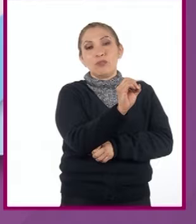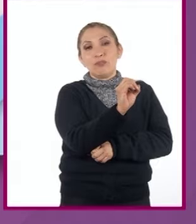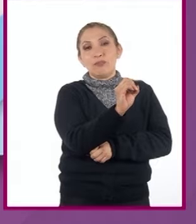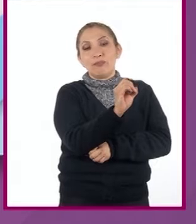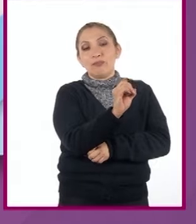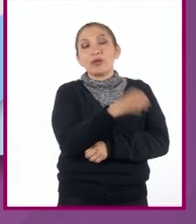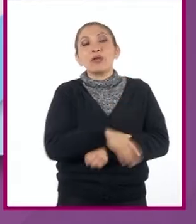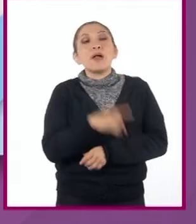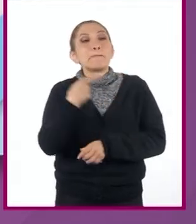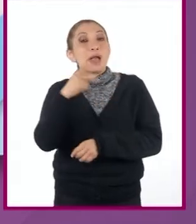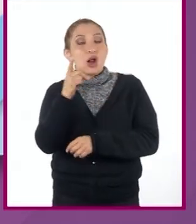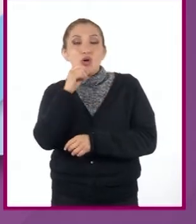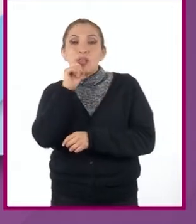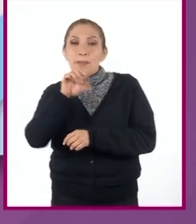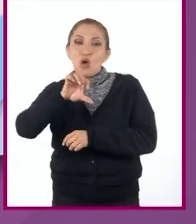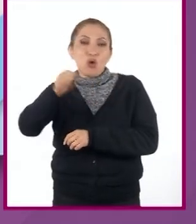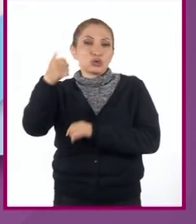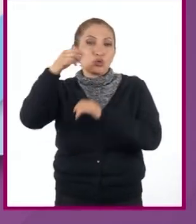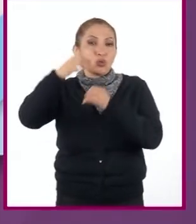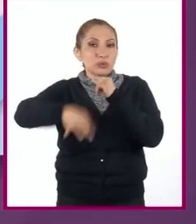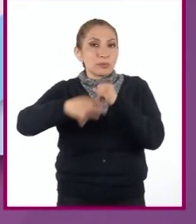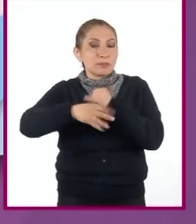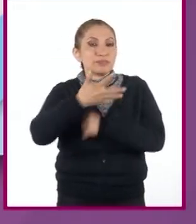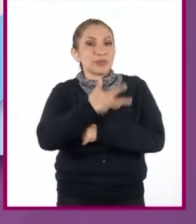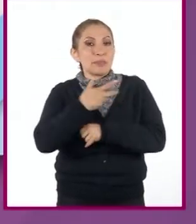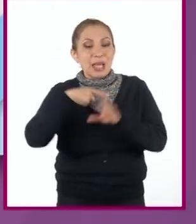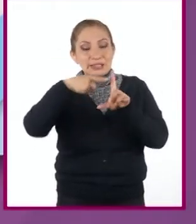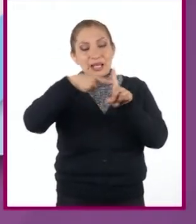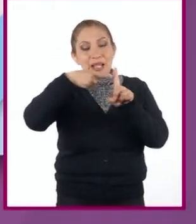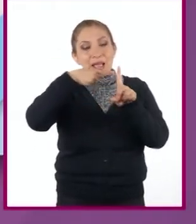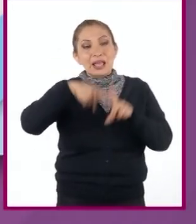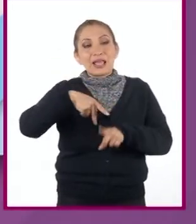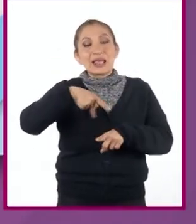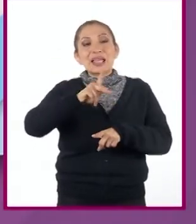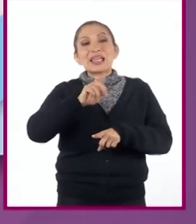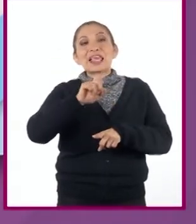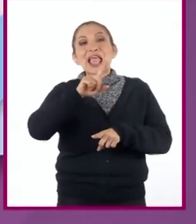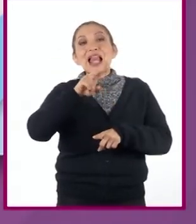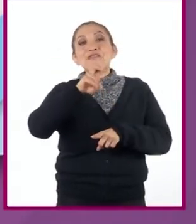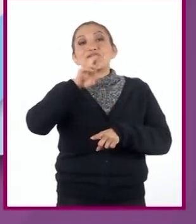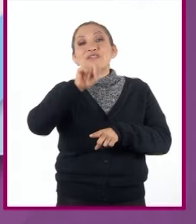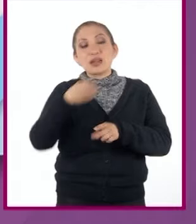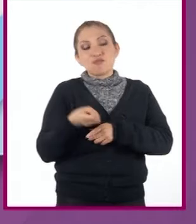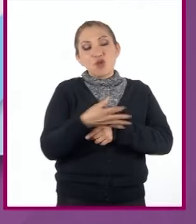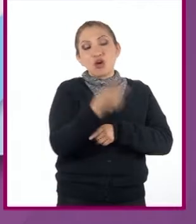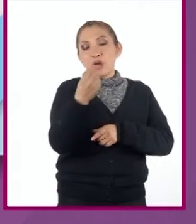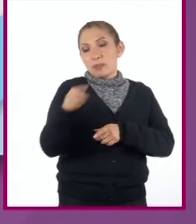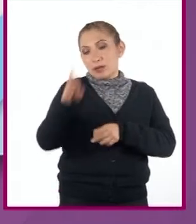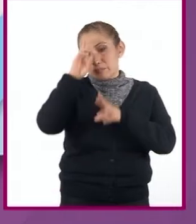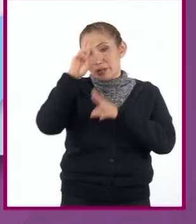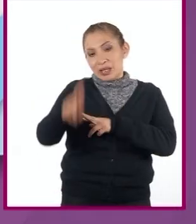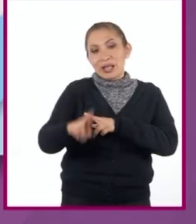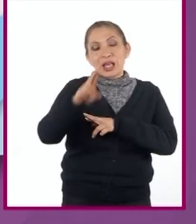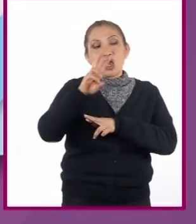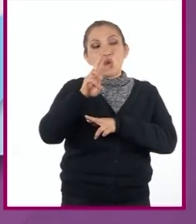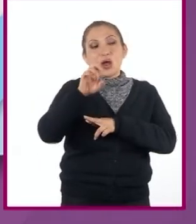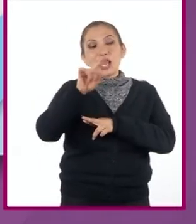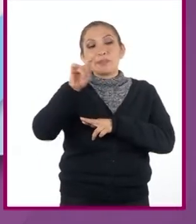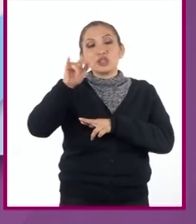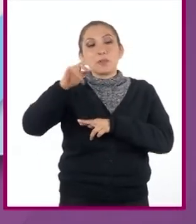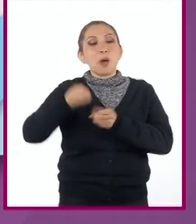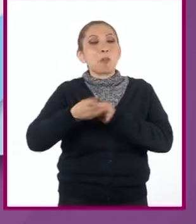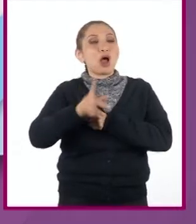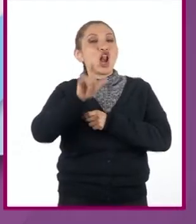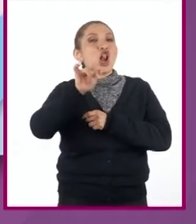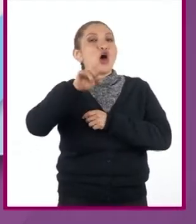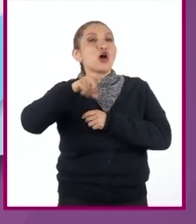por último, pero no menos importante, tenemos la escala de Kelvin, cuyo nombre es dado en honor a William Thomson, conocido